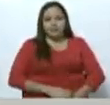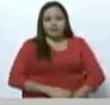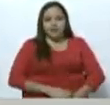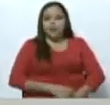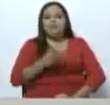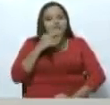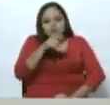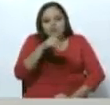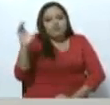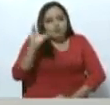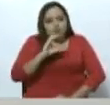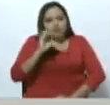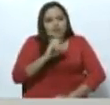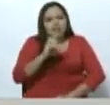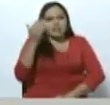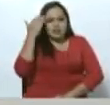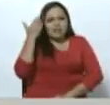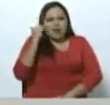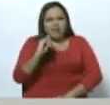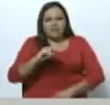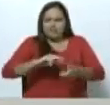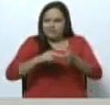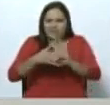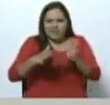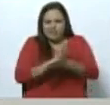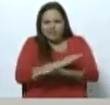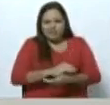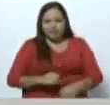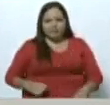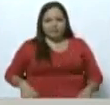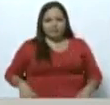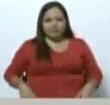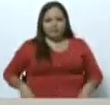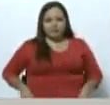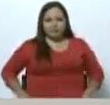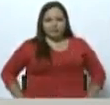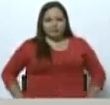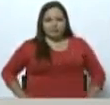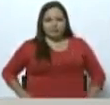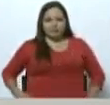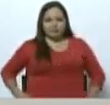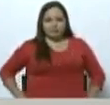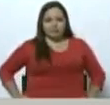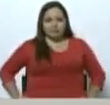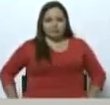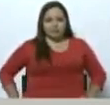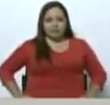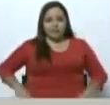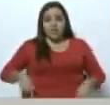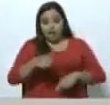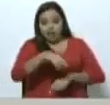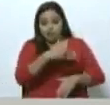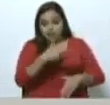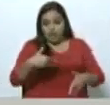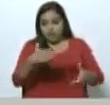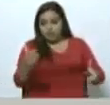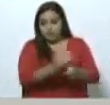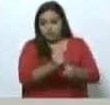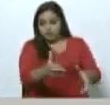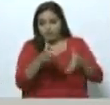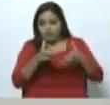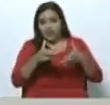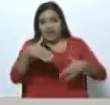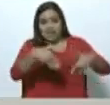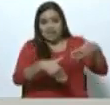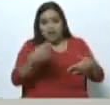bueno, sabemos lo que representan y ellos van a luchar desesperadamente, le corresponde al pueblo colombiano.